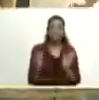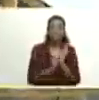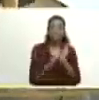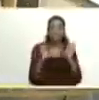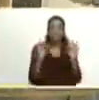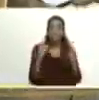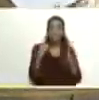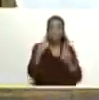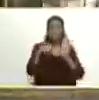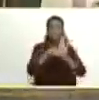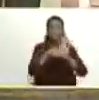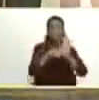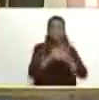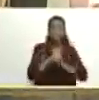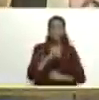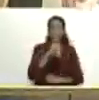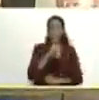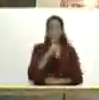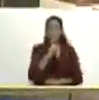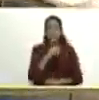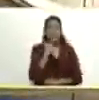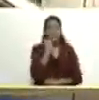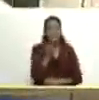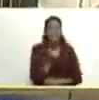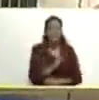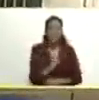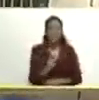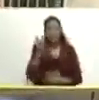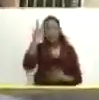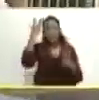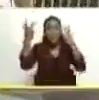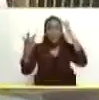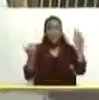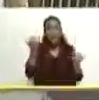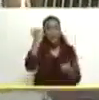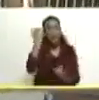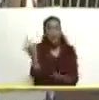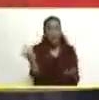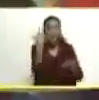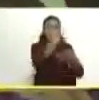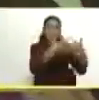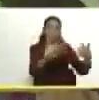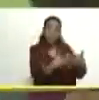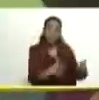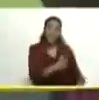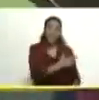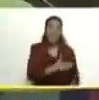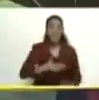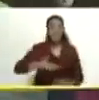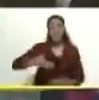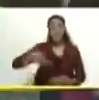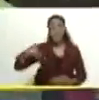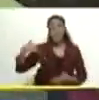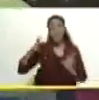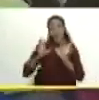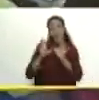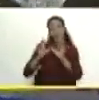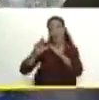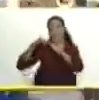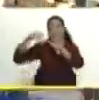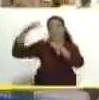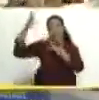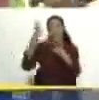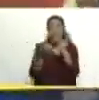cosas negativas. Tengo una idea. ¿Qué será? Escribamos un deseo y dejémoslos volar al viento.